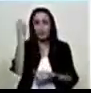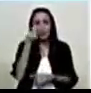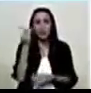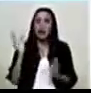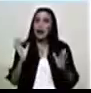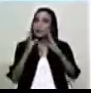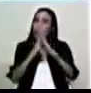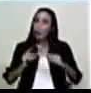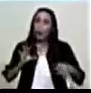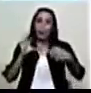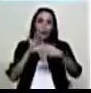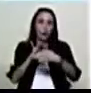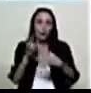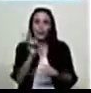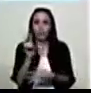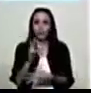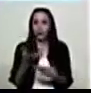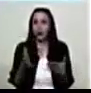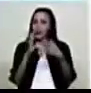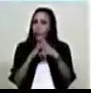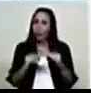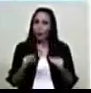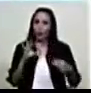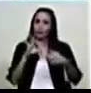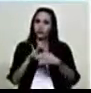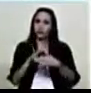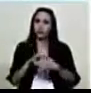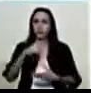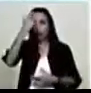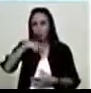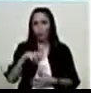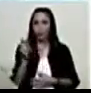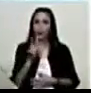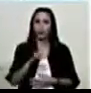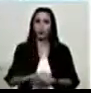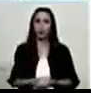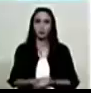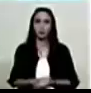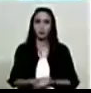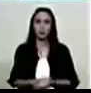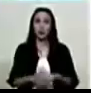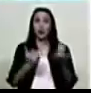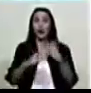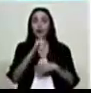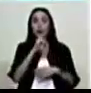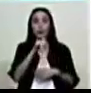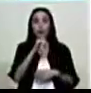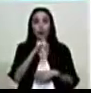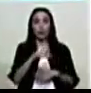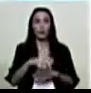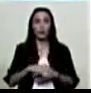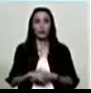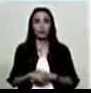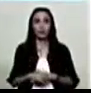solo, Venezuela. Es así. Somos Venezuela. Bueno, Venezuela, te anuncio.